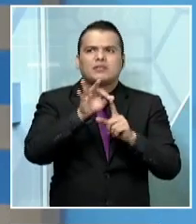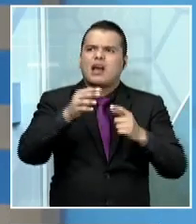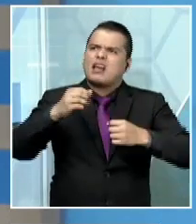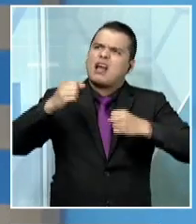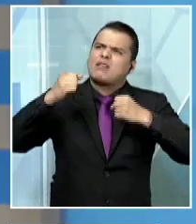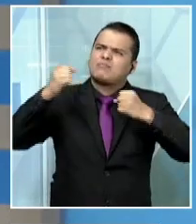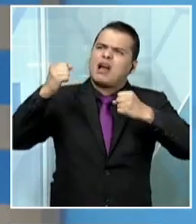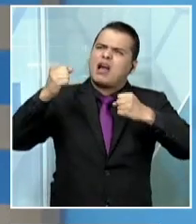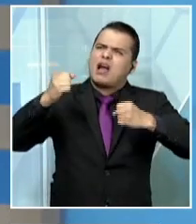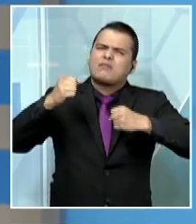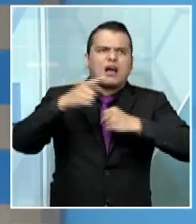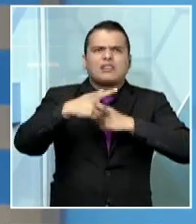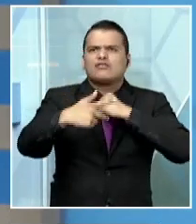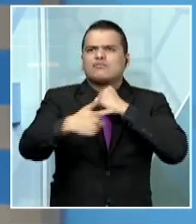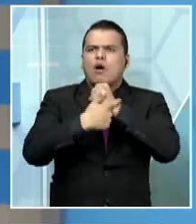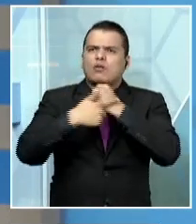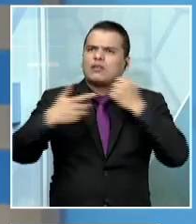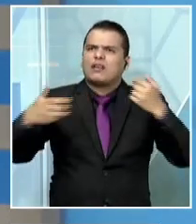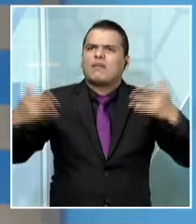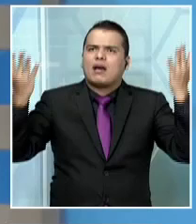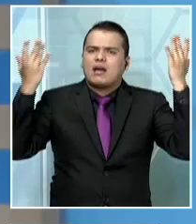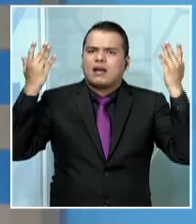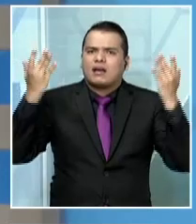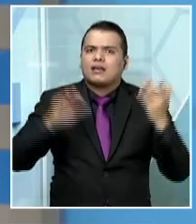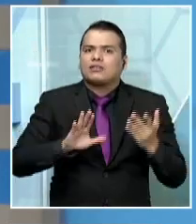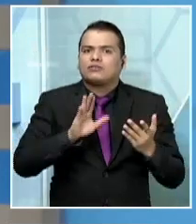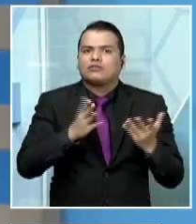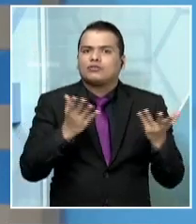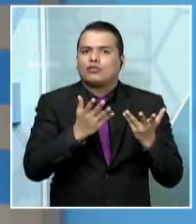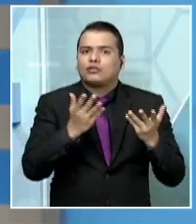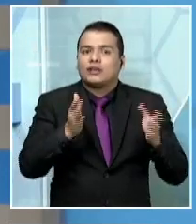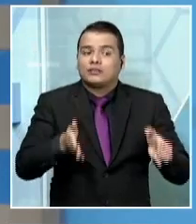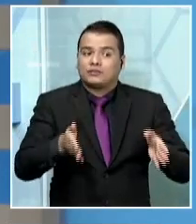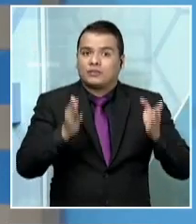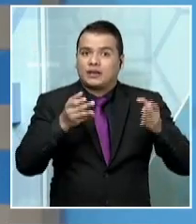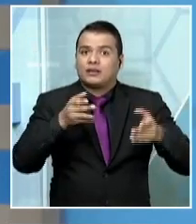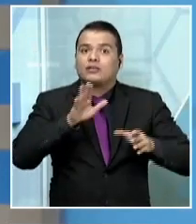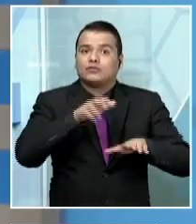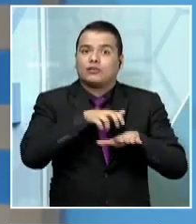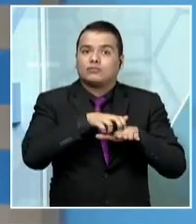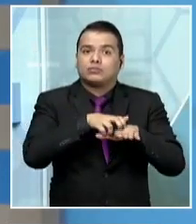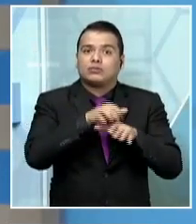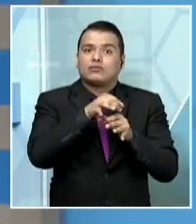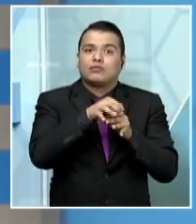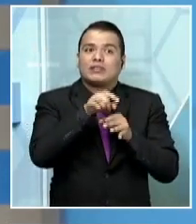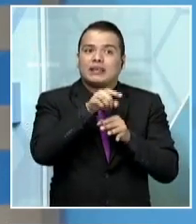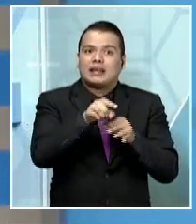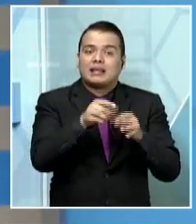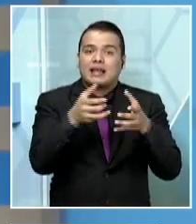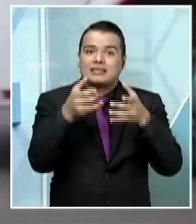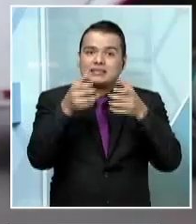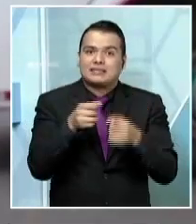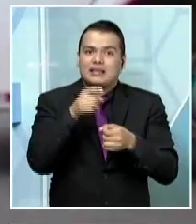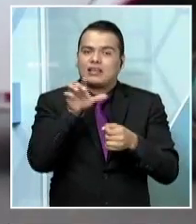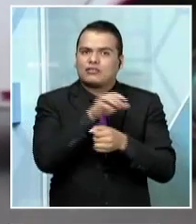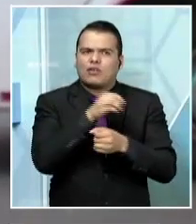un plantón al frente de las oficinas del tránsito municipal. Carlos Aponte, buenas tardes y cuéntenos cómo avanza esta protesta.